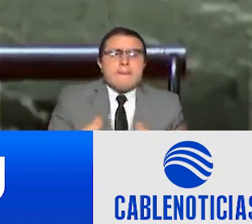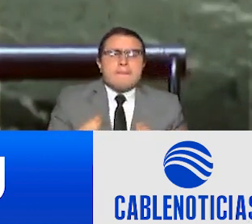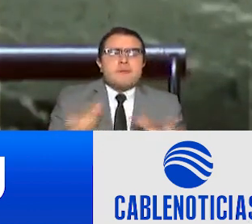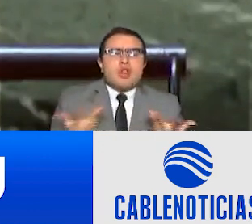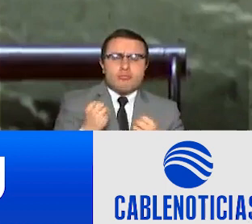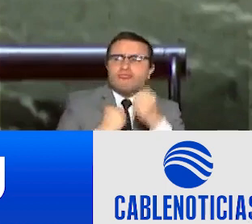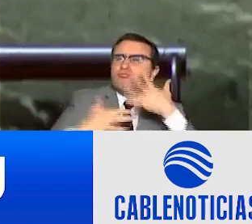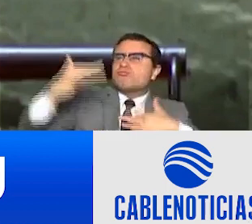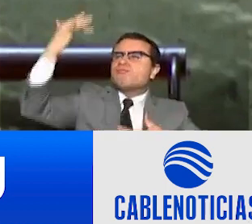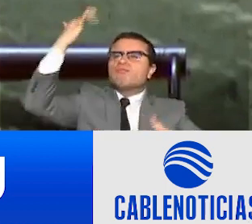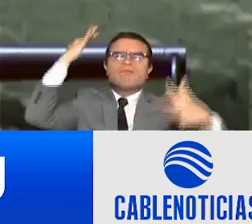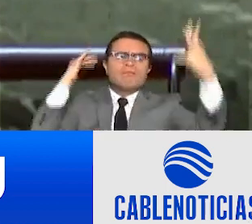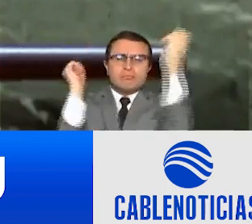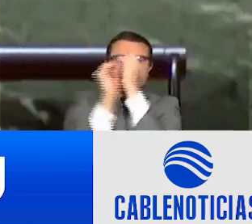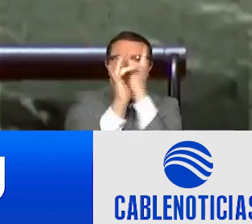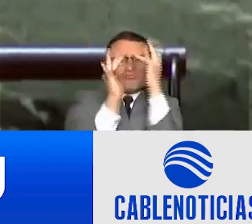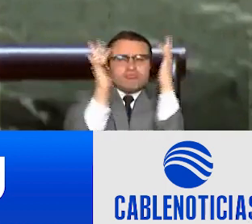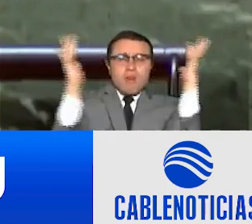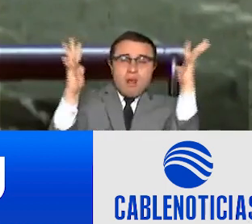los bosques.